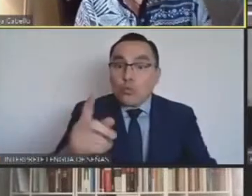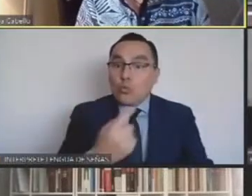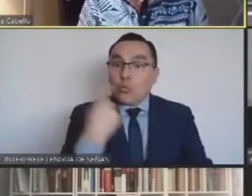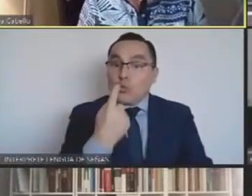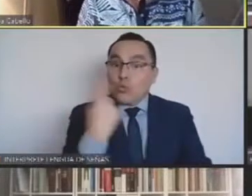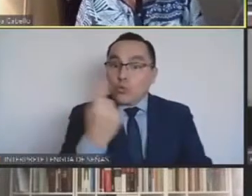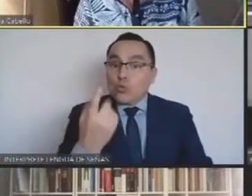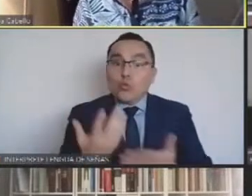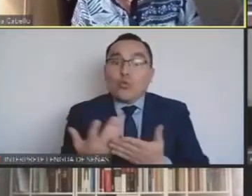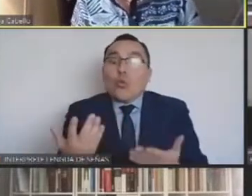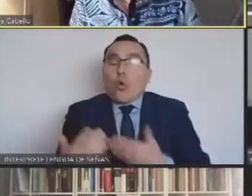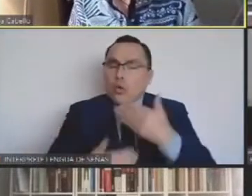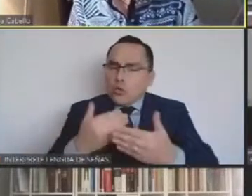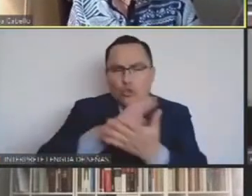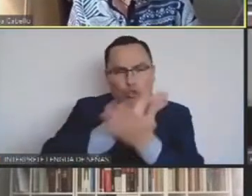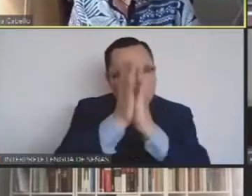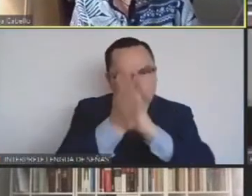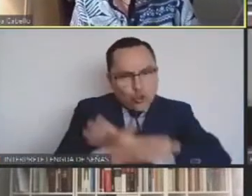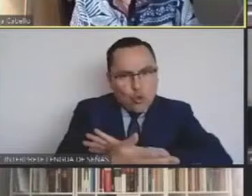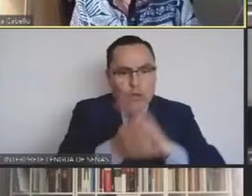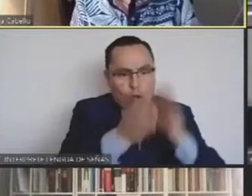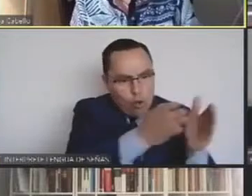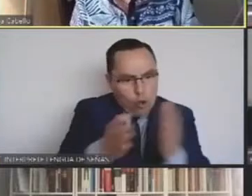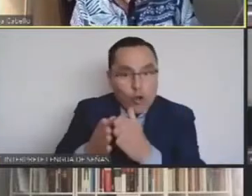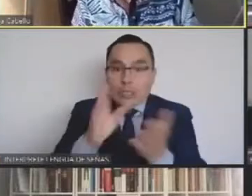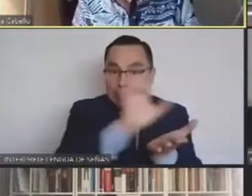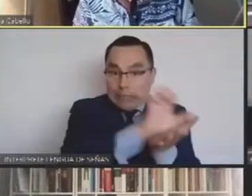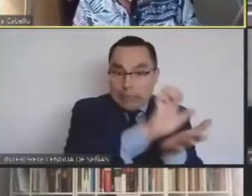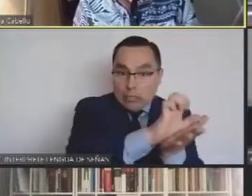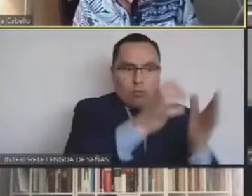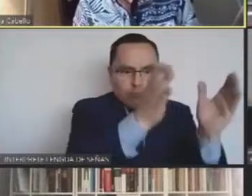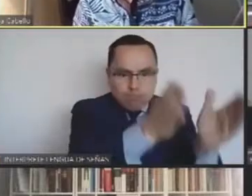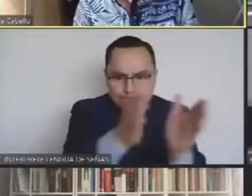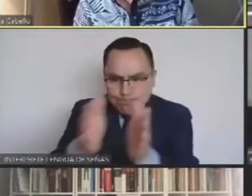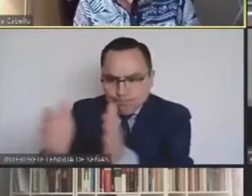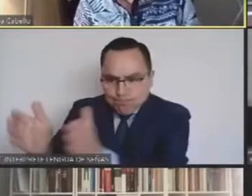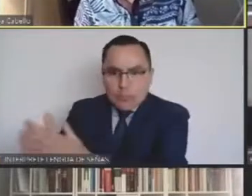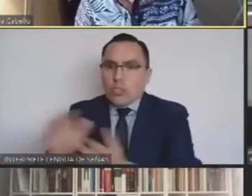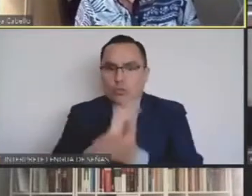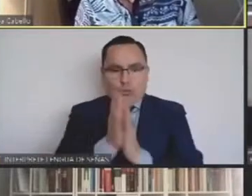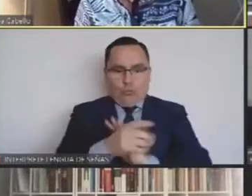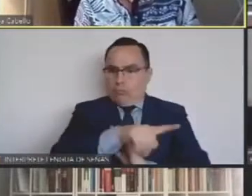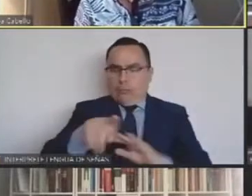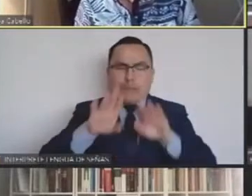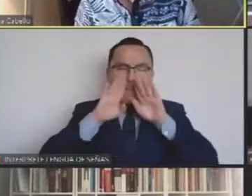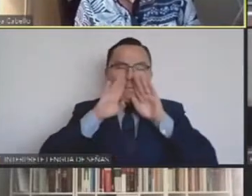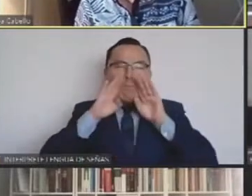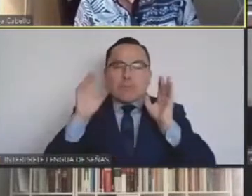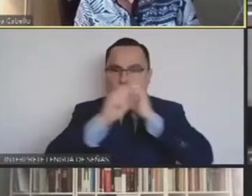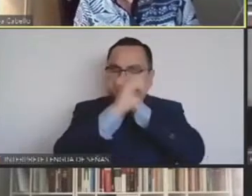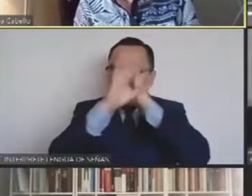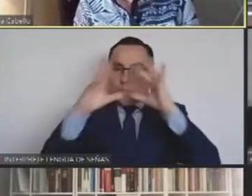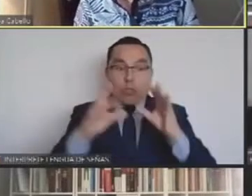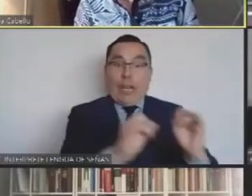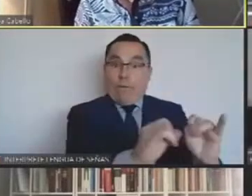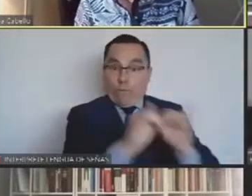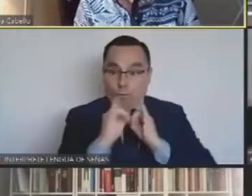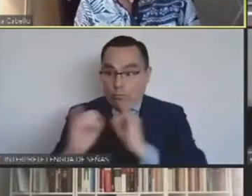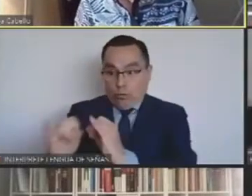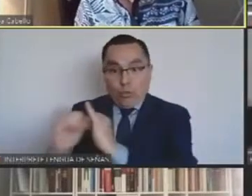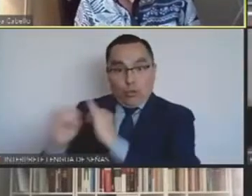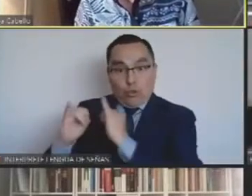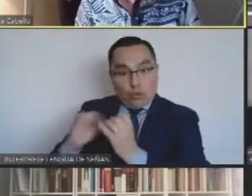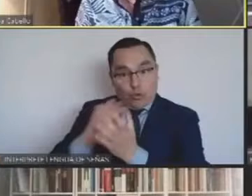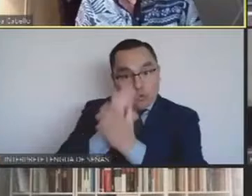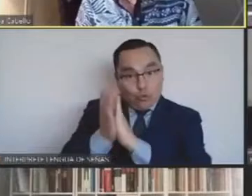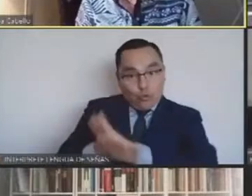que de todos los órganos del Estado. Para ello requerimos que la información que entregamos